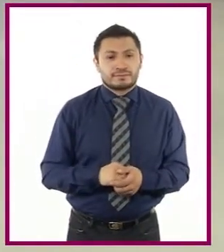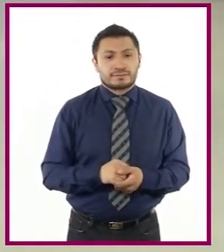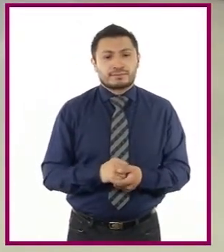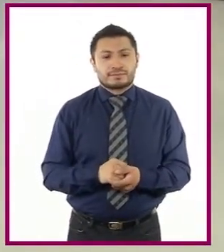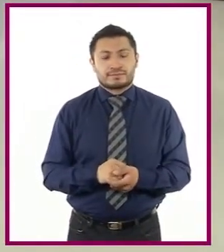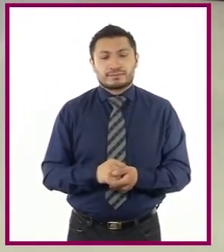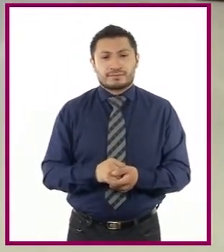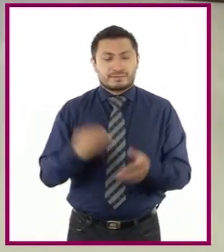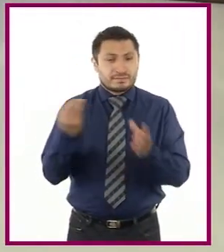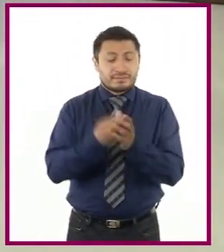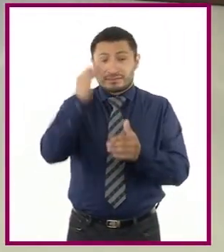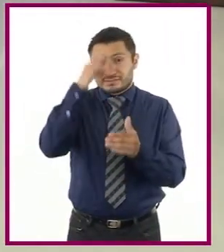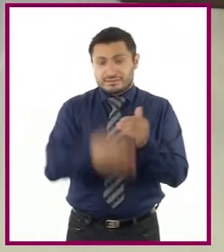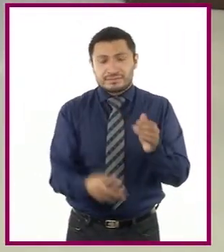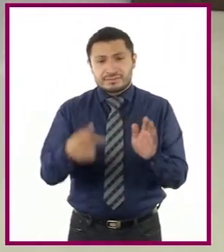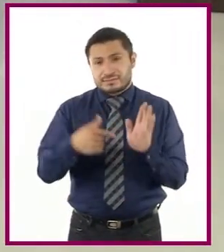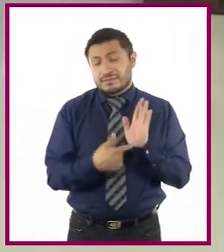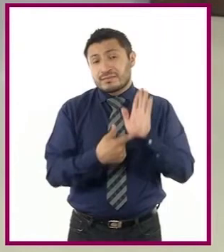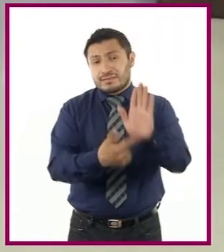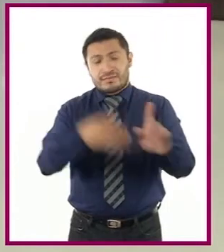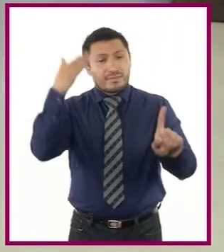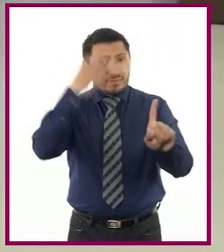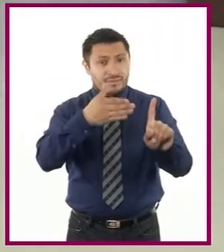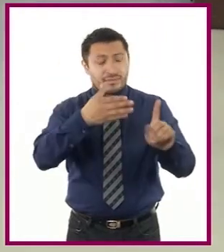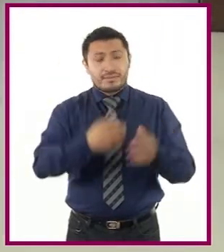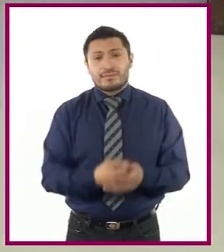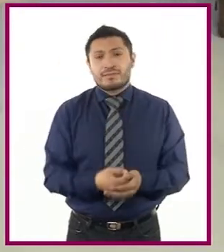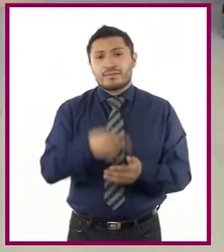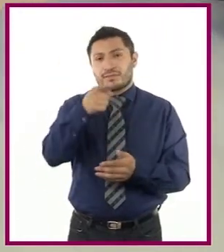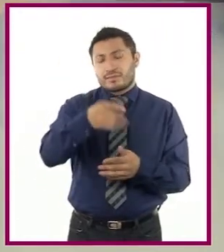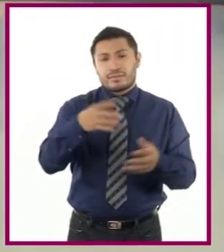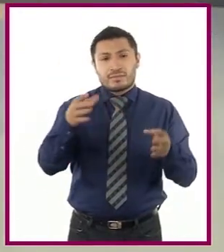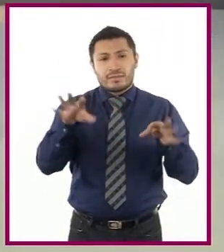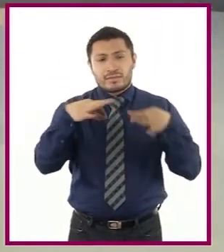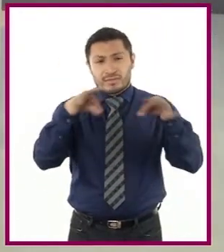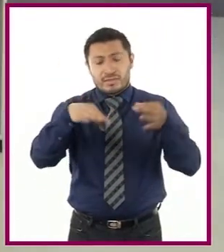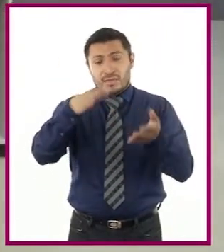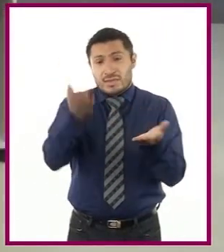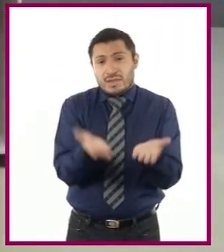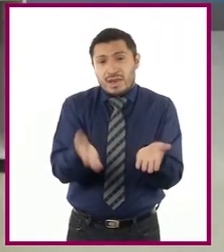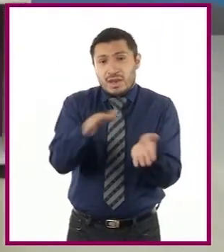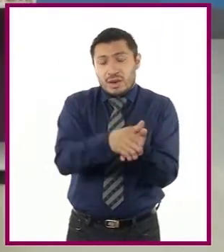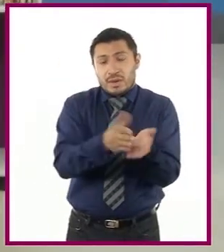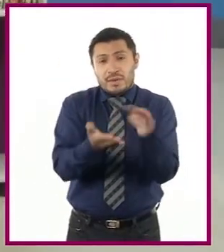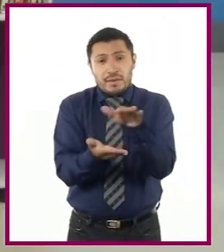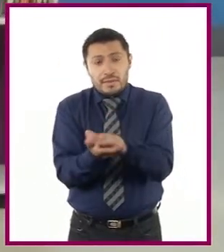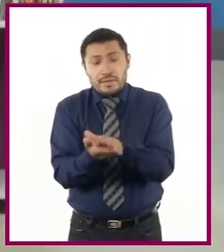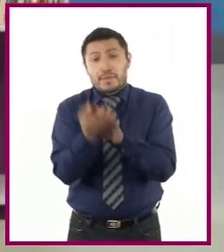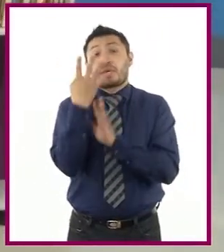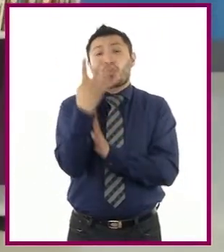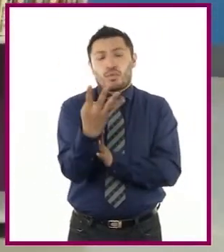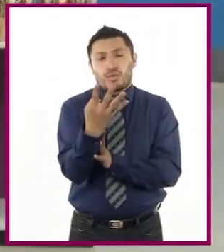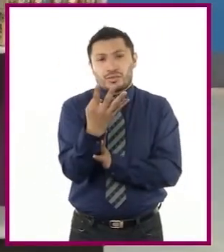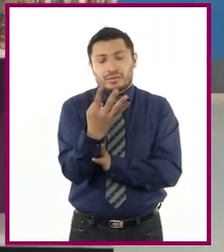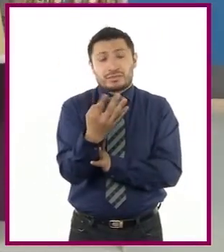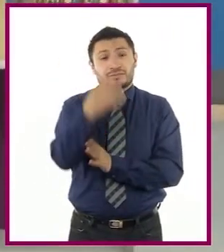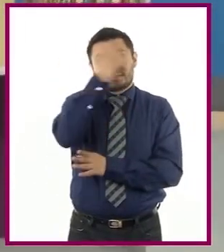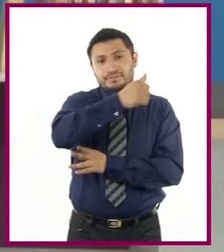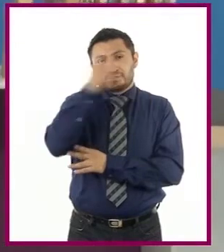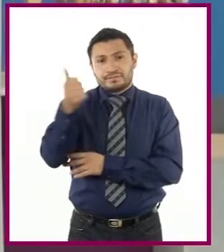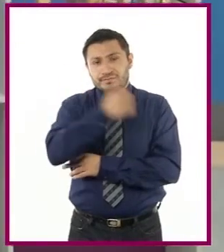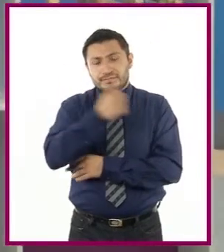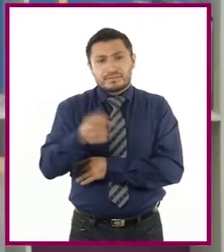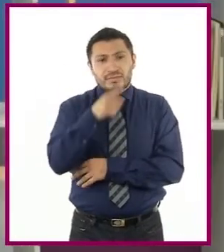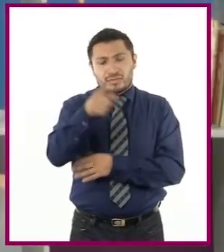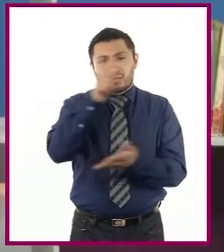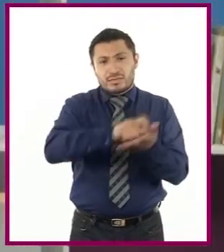Para cerrar con la sesión, les propongo el siguiente reto. Dividan una hoja de su cuaderno en 4 partes. En cada una de ellas